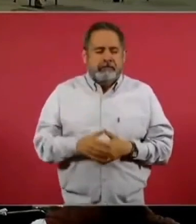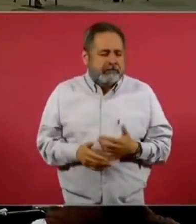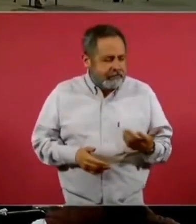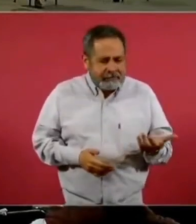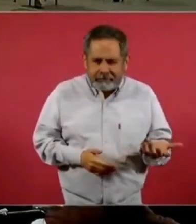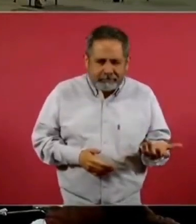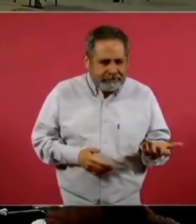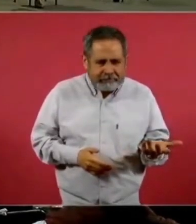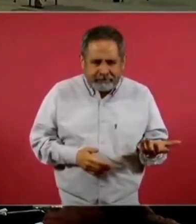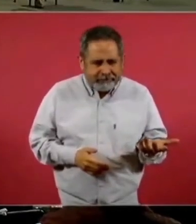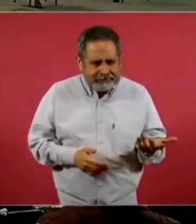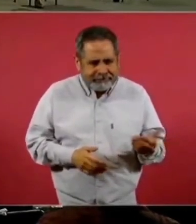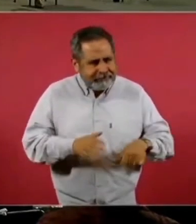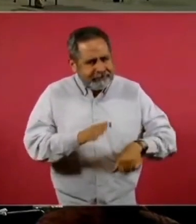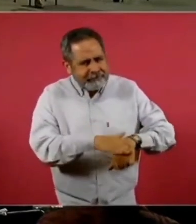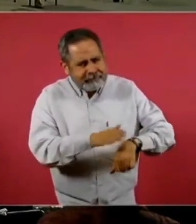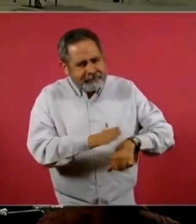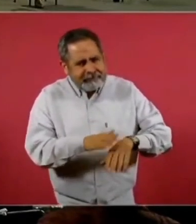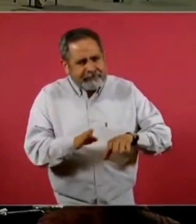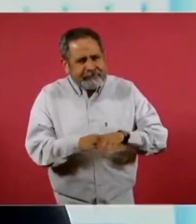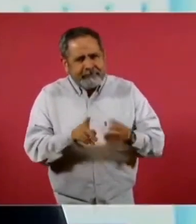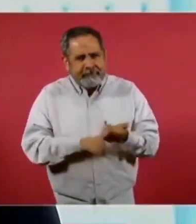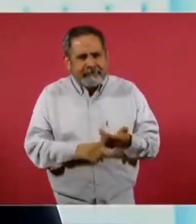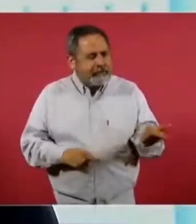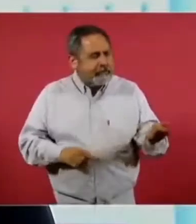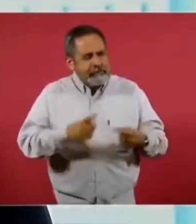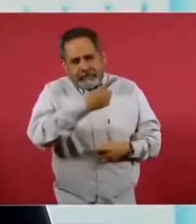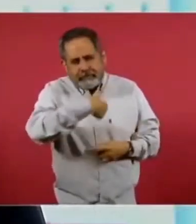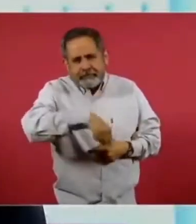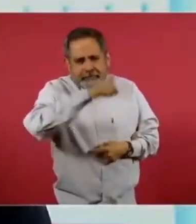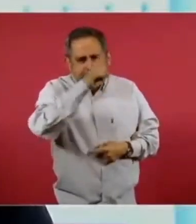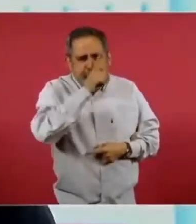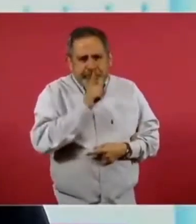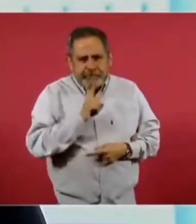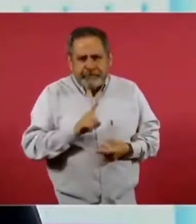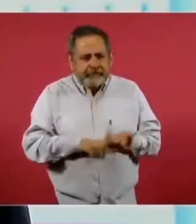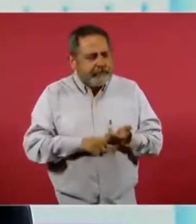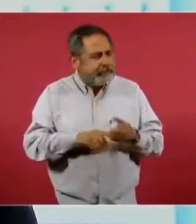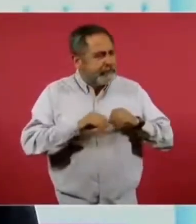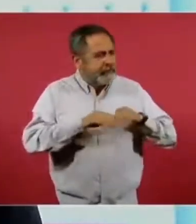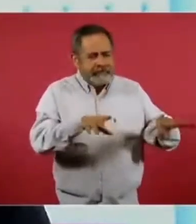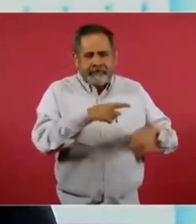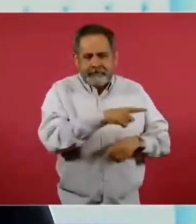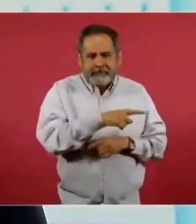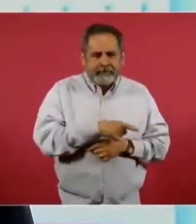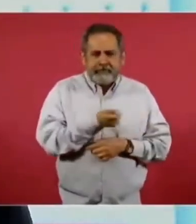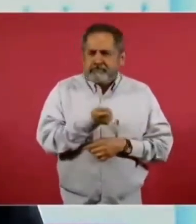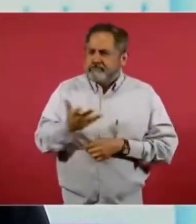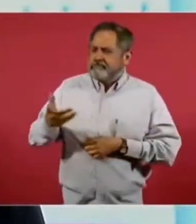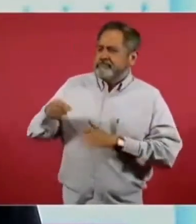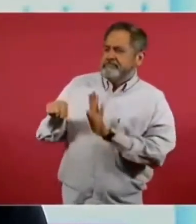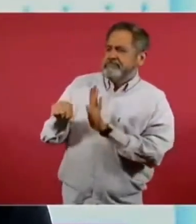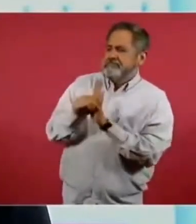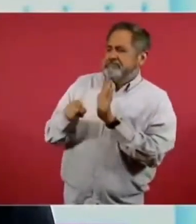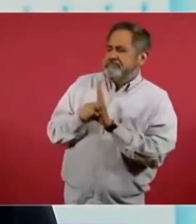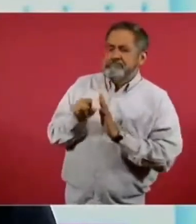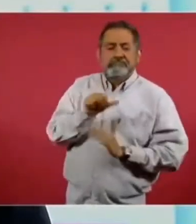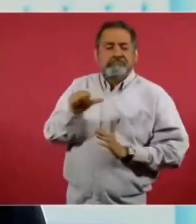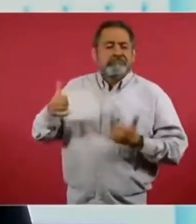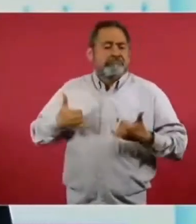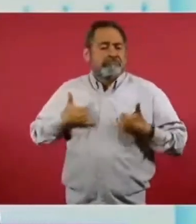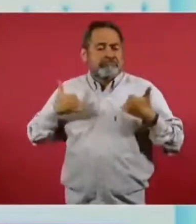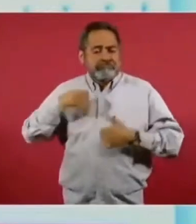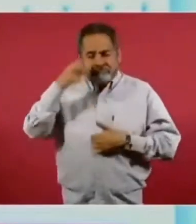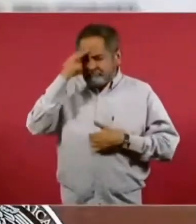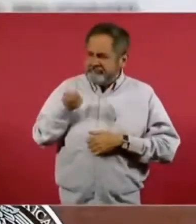Compañeros, además de que mienten, estos medios estigmatizan y discriminan a los jóvenes